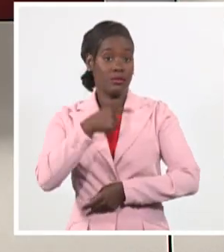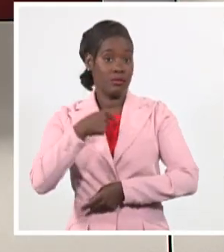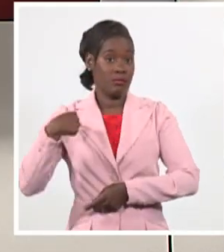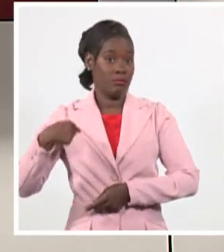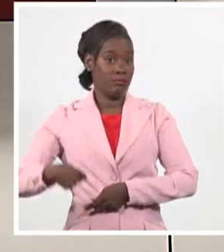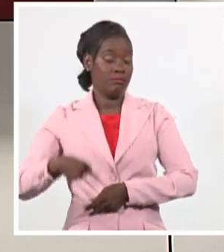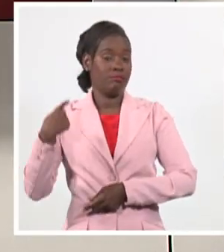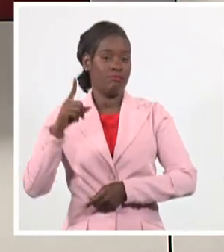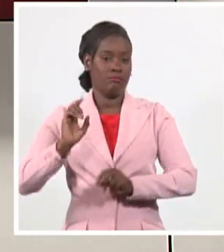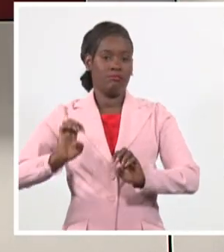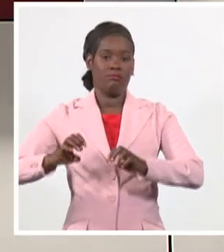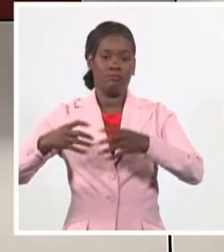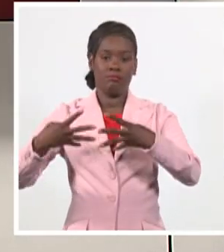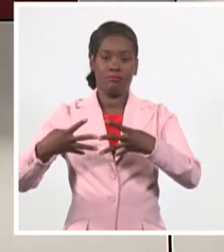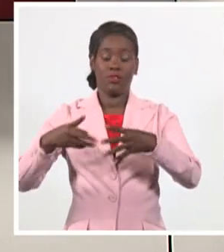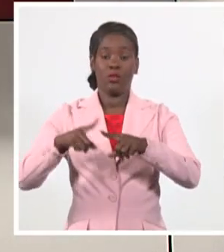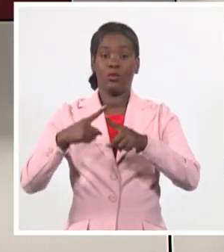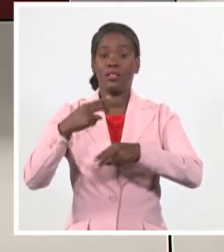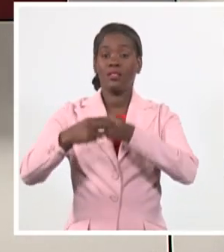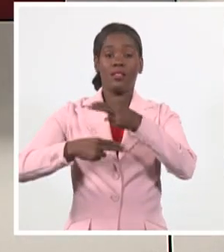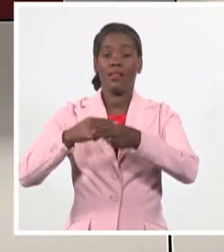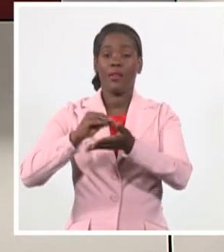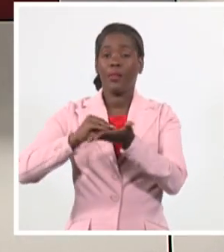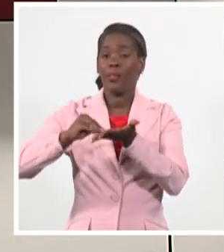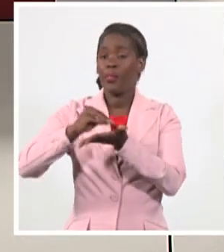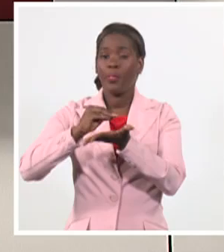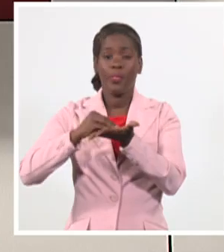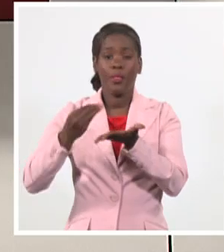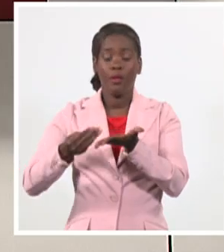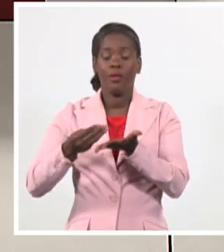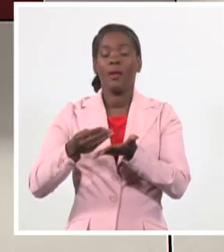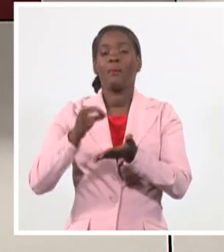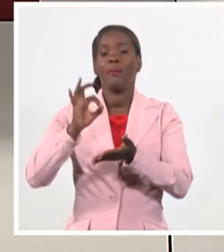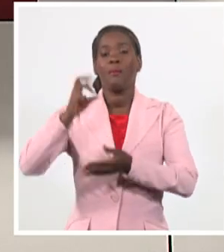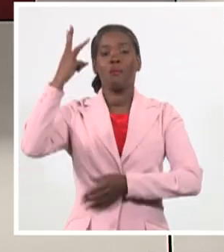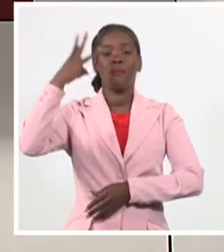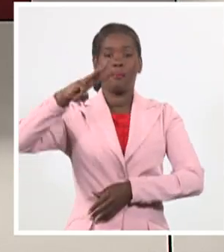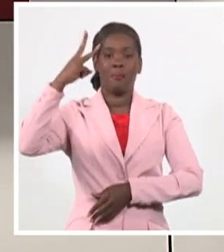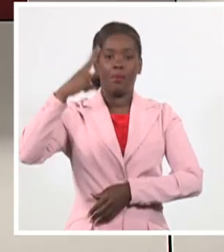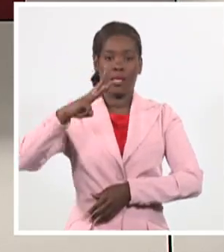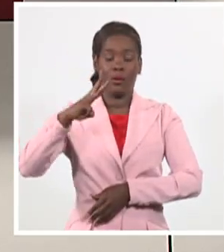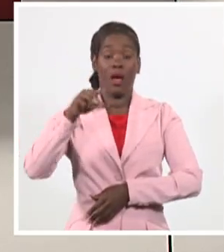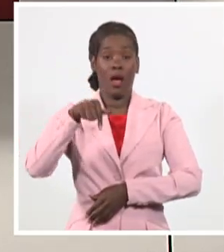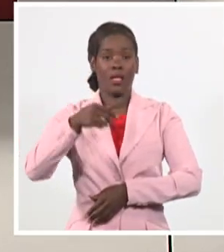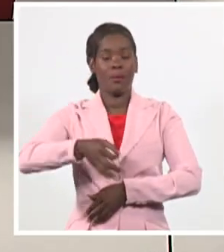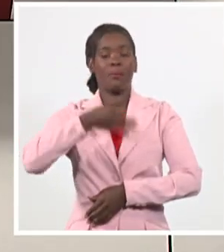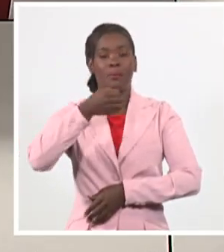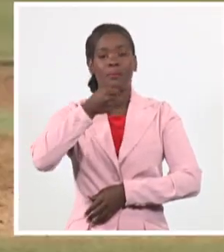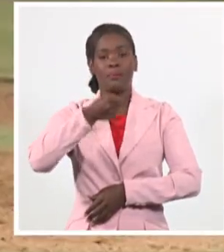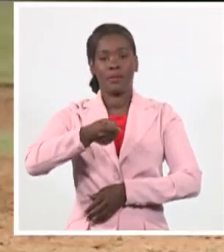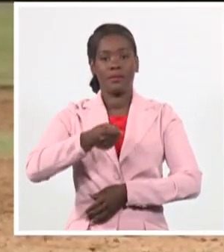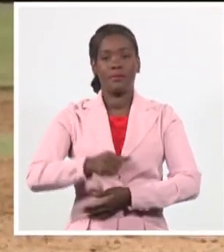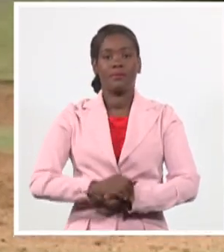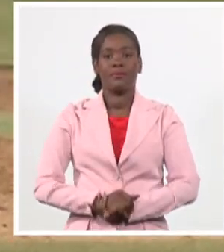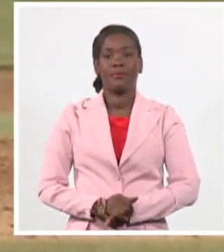categoría sub-15 que se desarrolla en la ciudad mexicana de Hermosillo. El colega Aurelio Prieto Alemán nos brinda los pormenores.